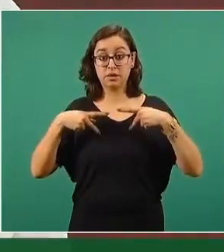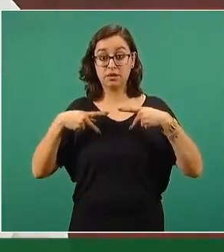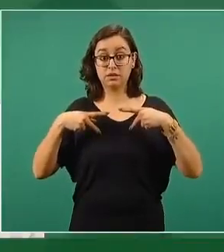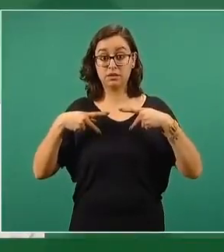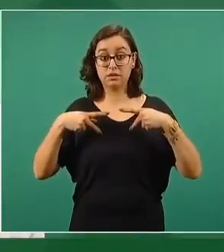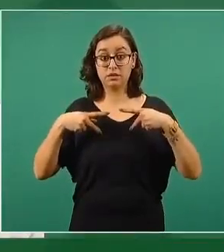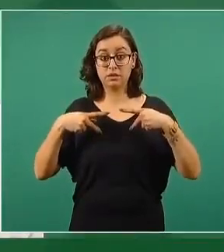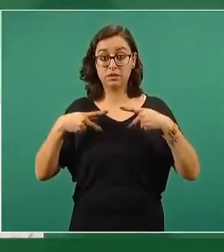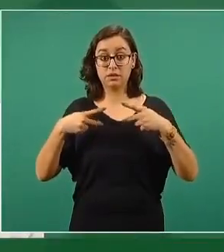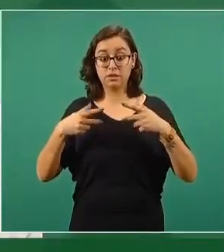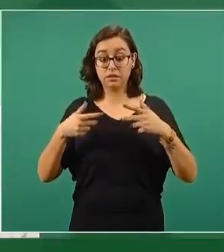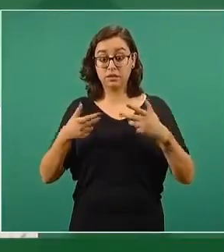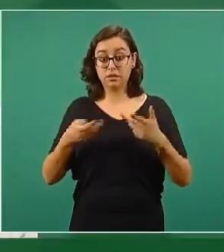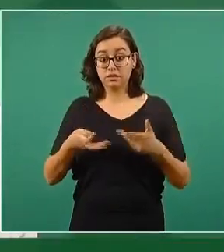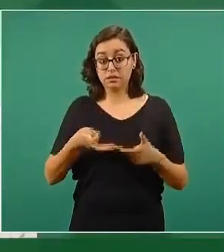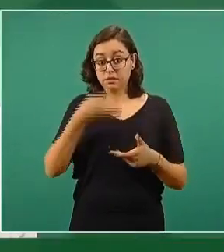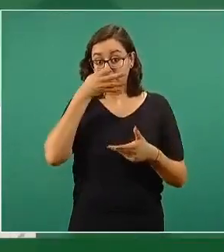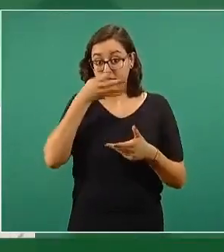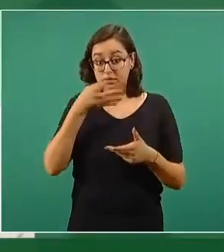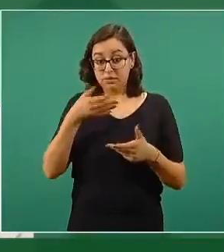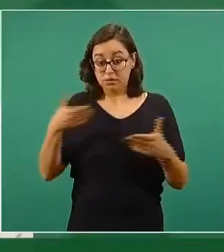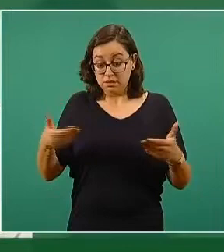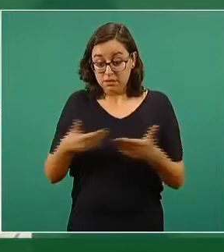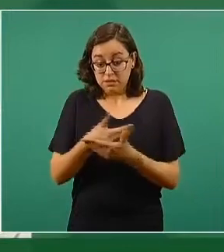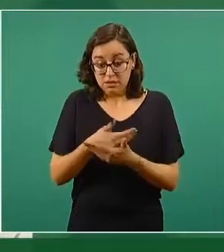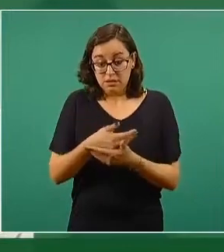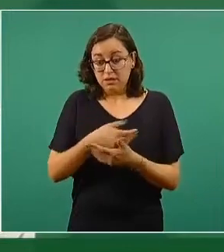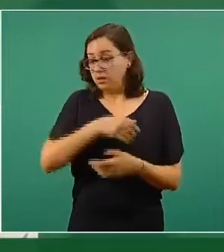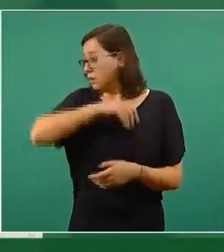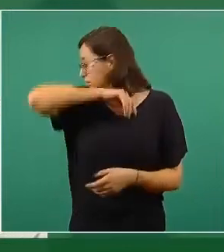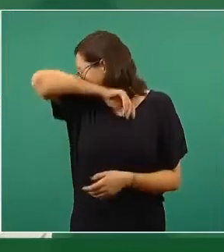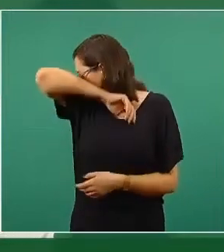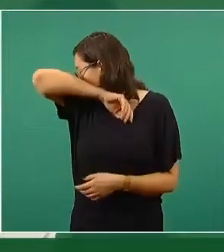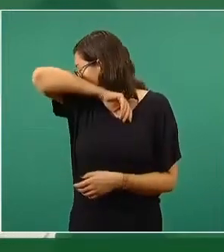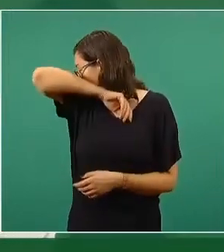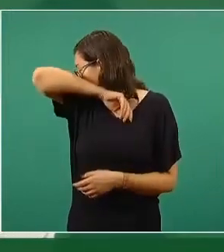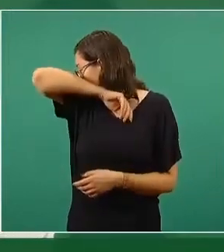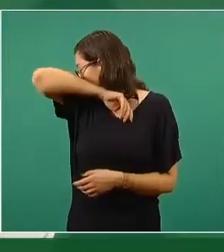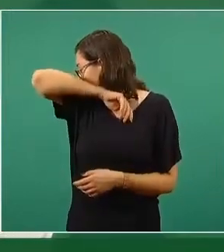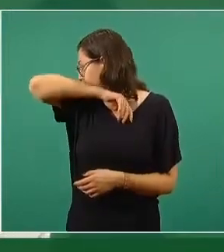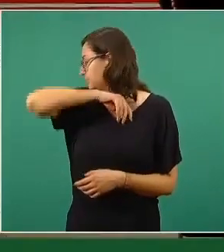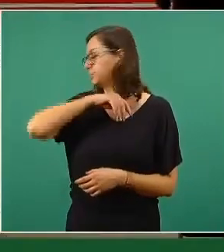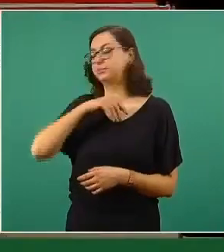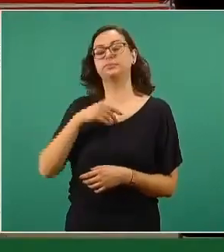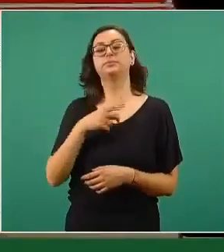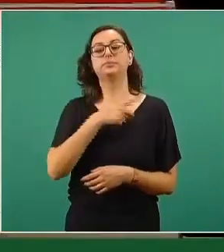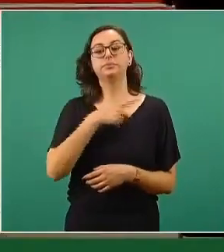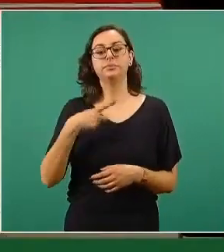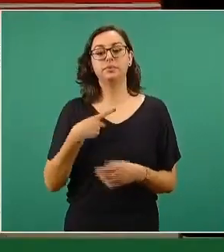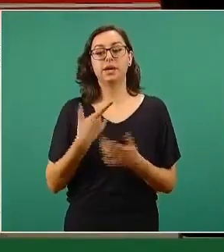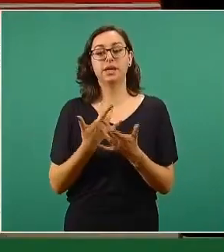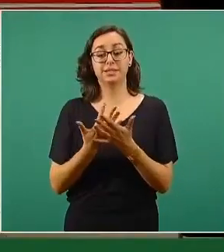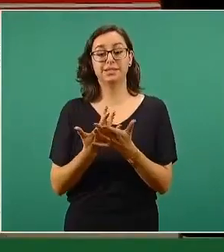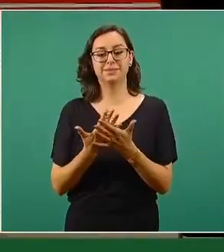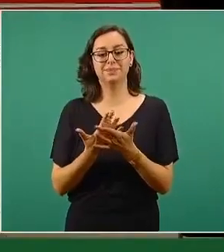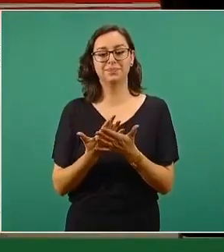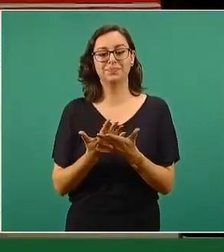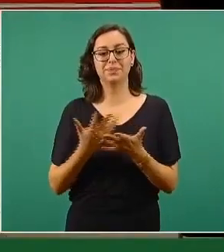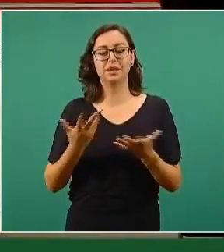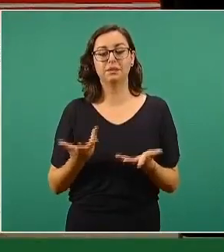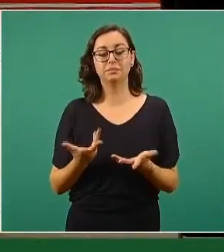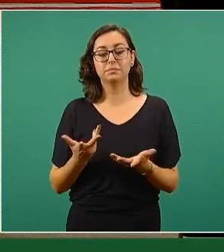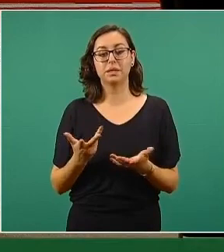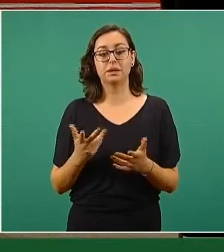a ese número de semanas, 10 o más semanas, tendrán que esperar hasta completarlo. Si hay una persona que en este